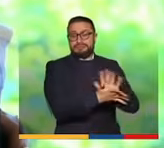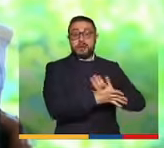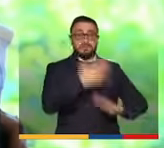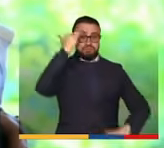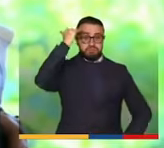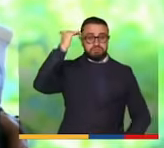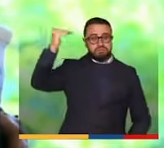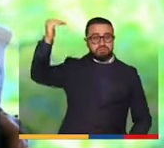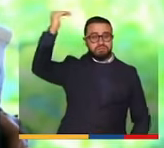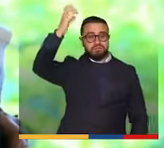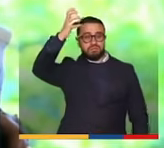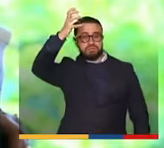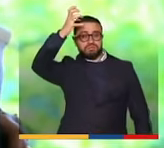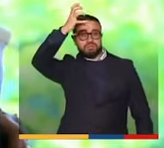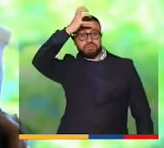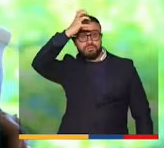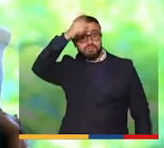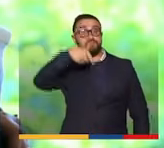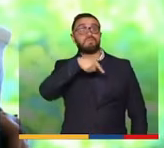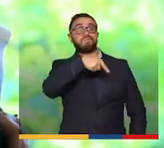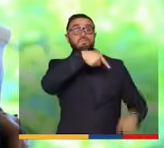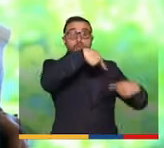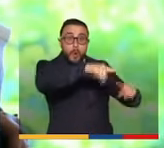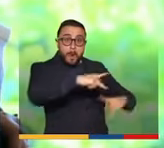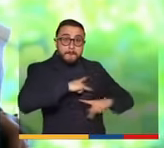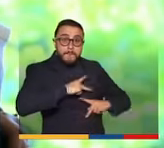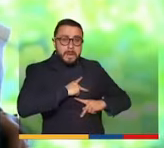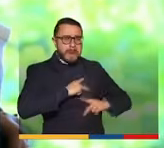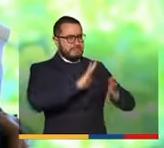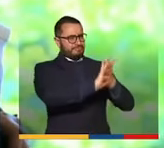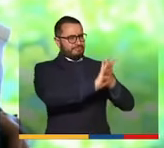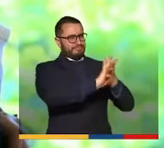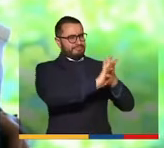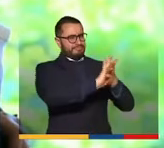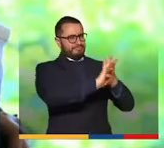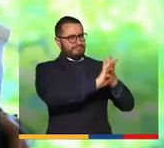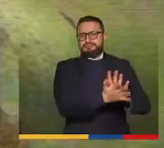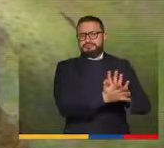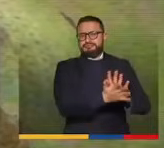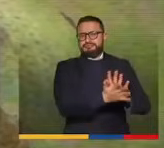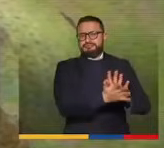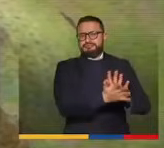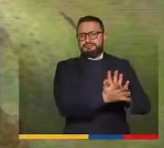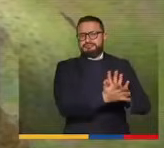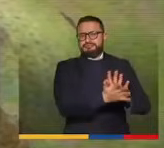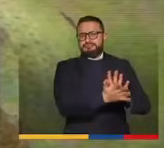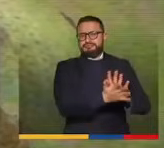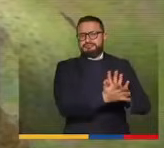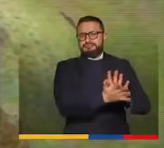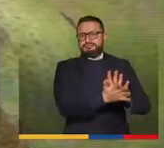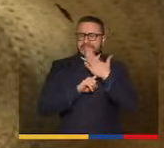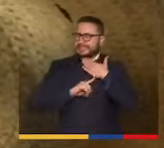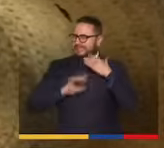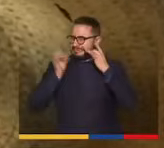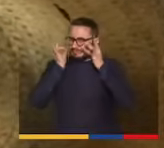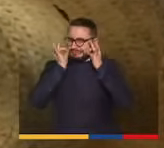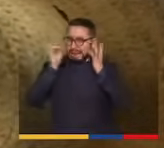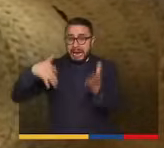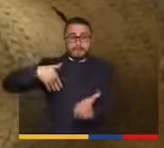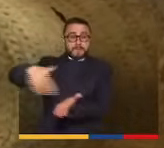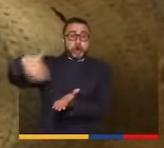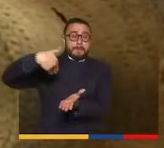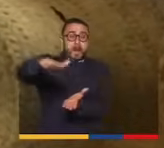en aquel entonces ya se habían construido, no es más sino un despojo lo que hubo en